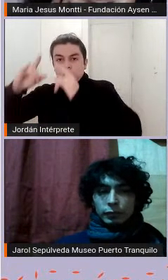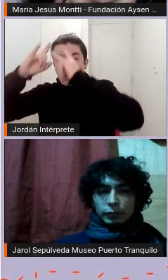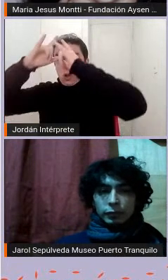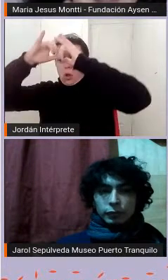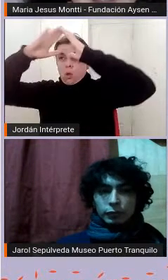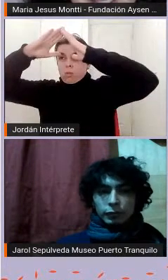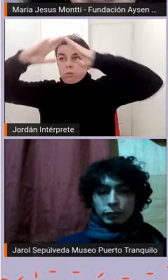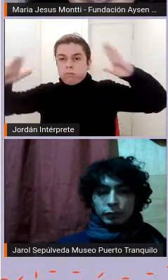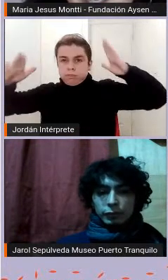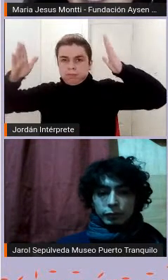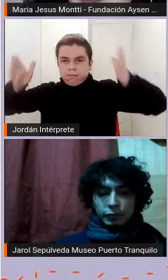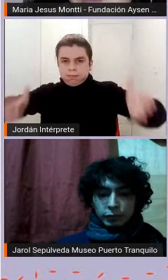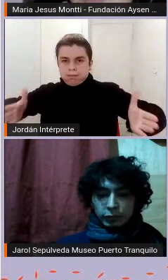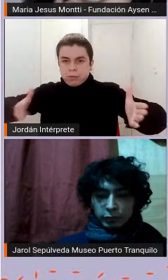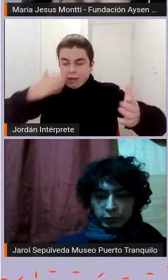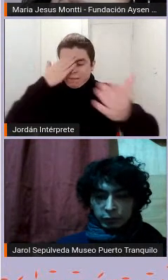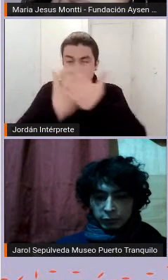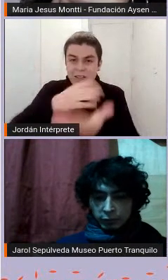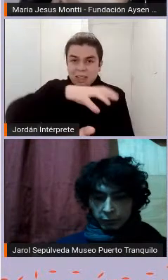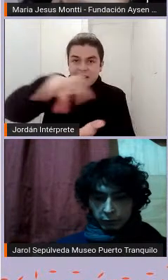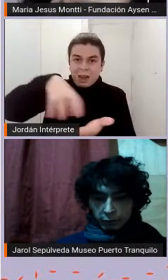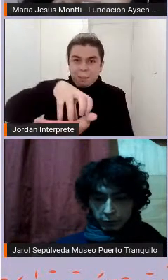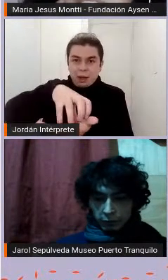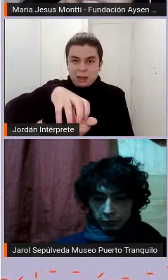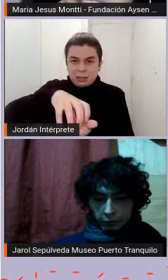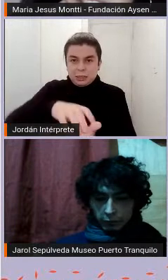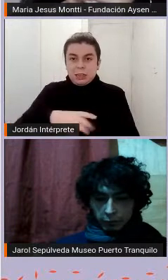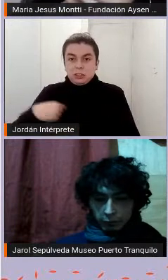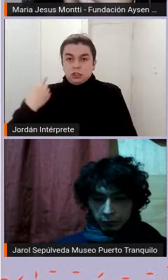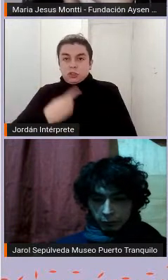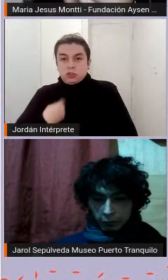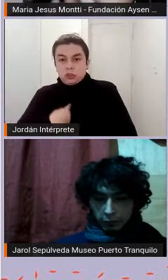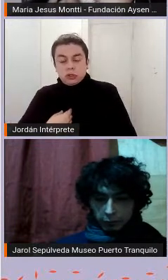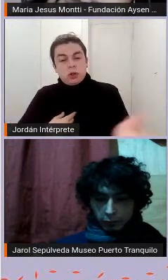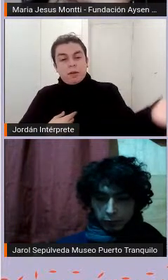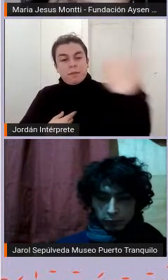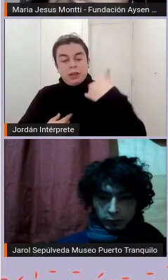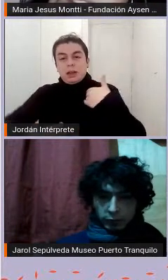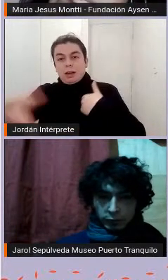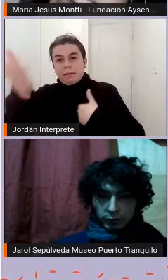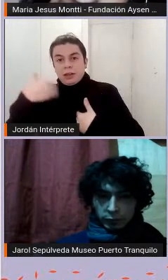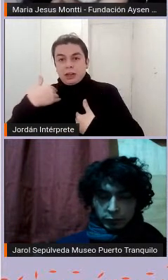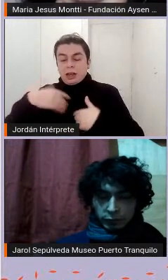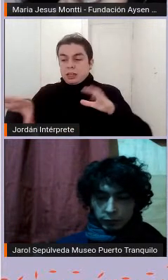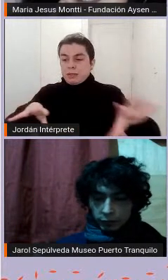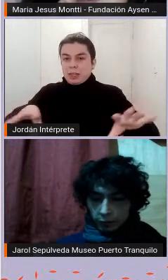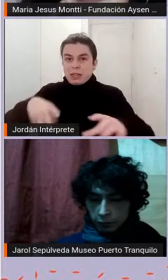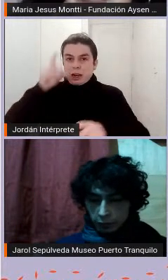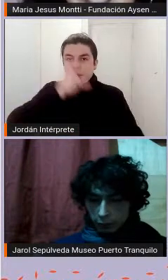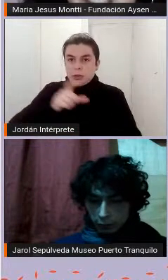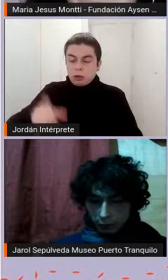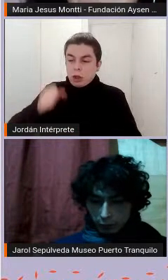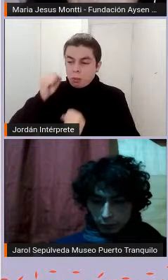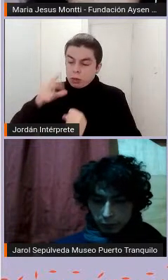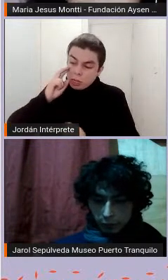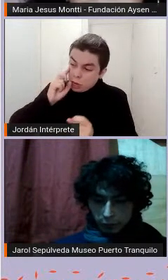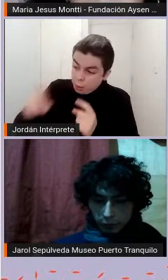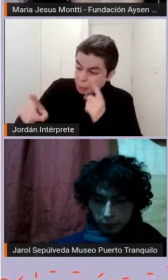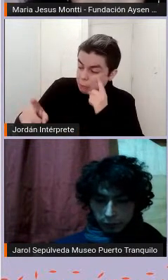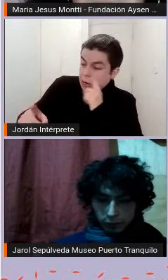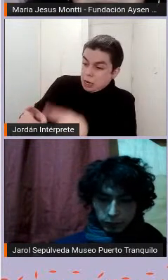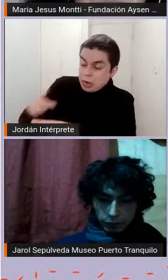de actividades para que toda la comunidad pueda ir a conocer el esqueleto y en cierta medida ser parte del